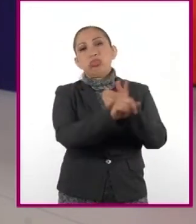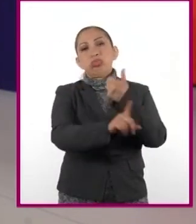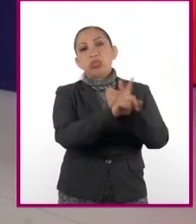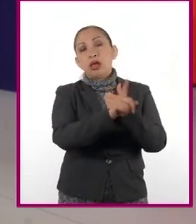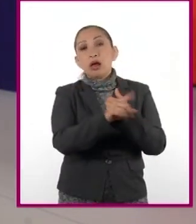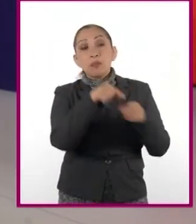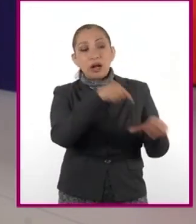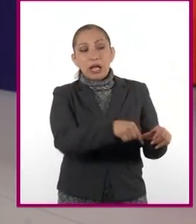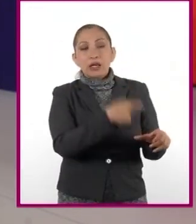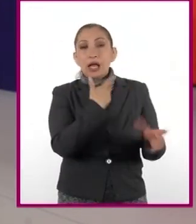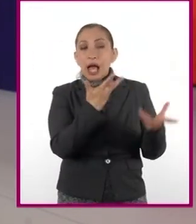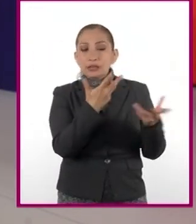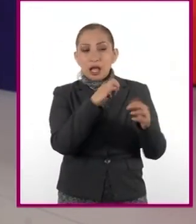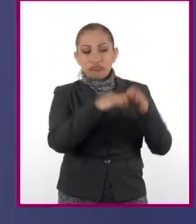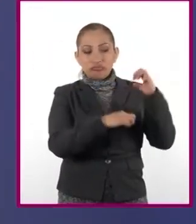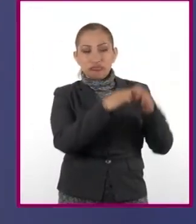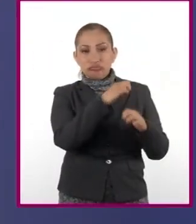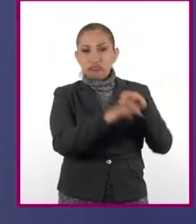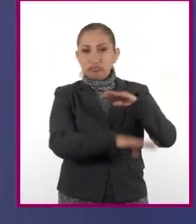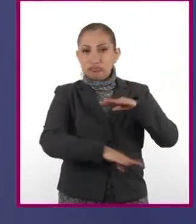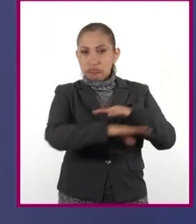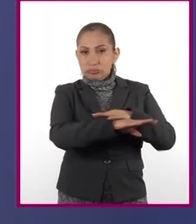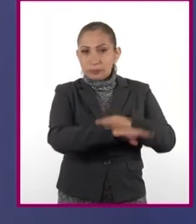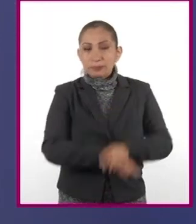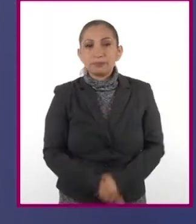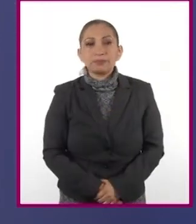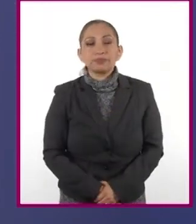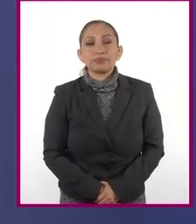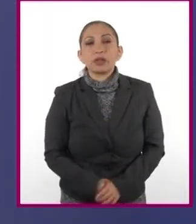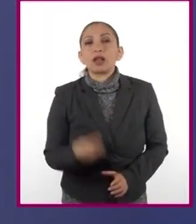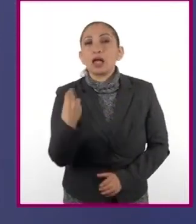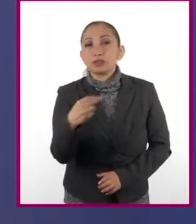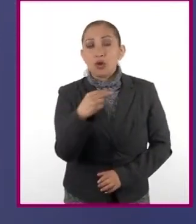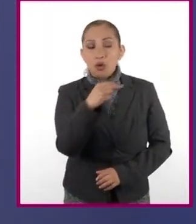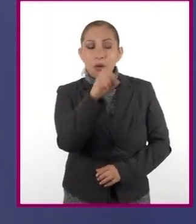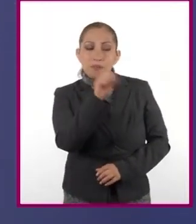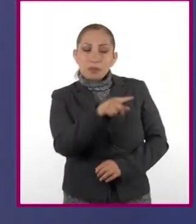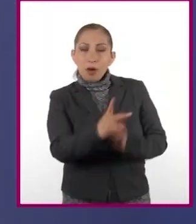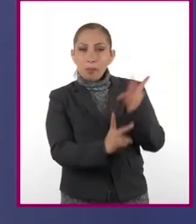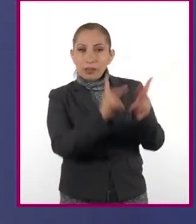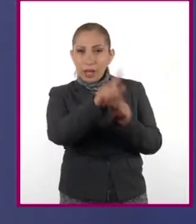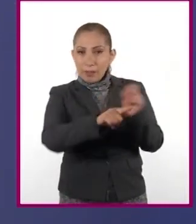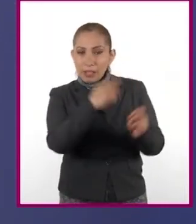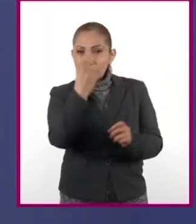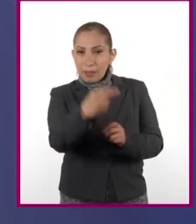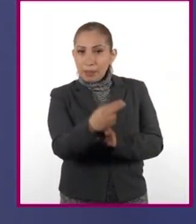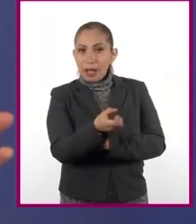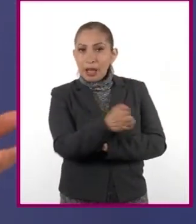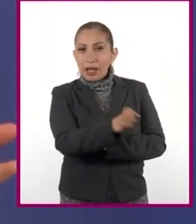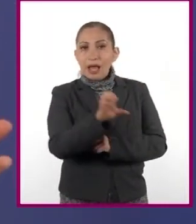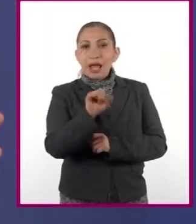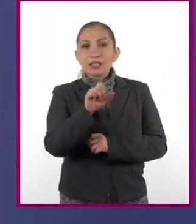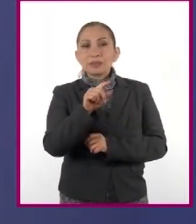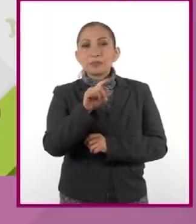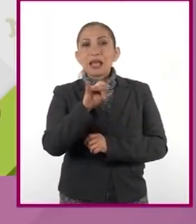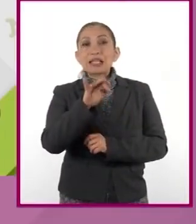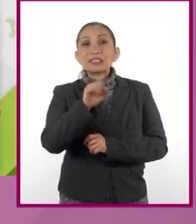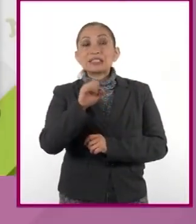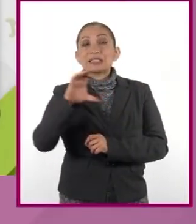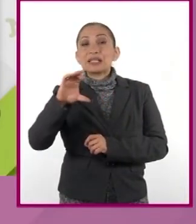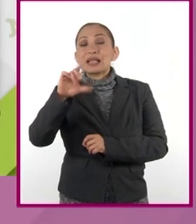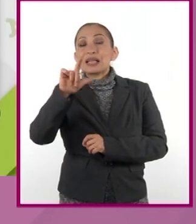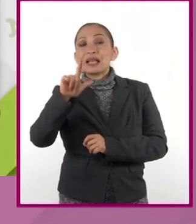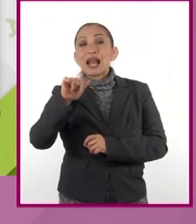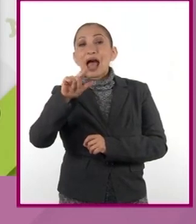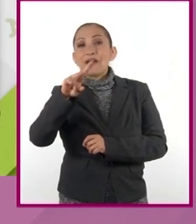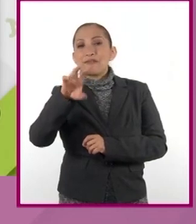que determinan su estructura. A estos organismos se les conoce como especies clave.